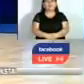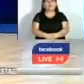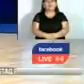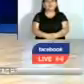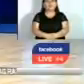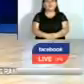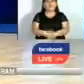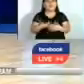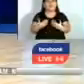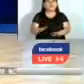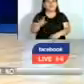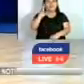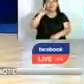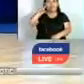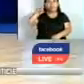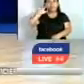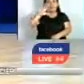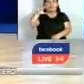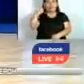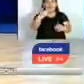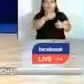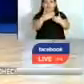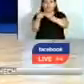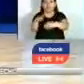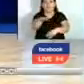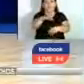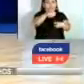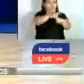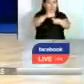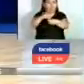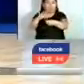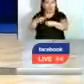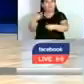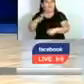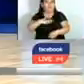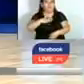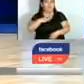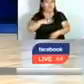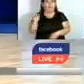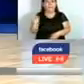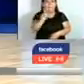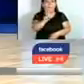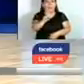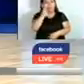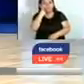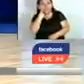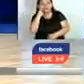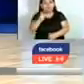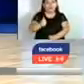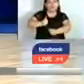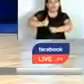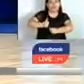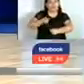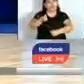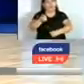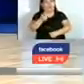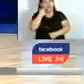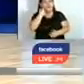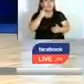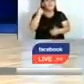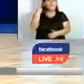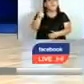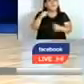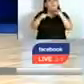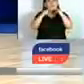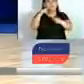En los más de 1.500 centros de votación a nivel nacional se contó con la presencia de elementos de seguridad. El ministro de la Defensa se refirió al